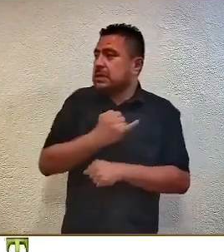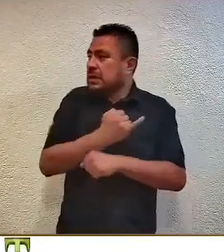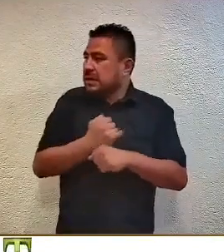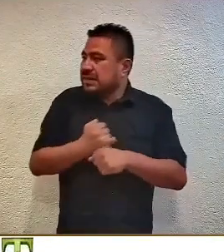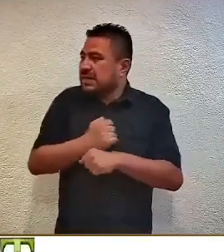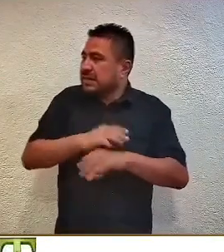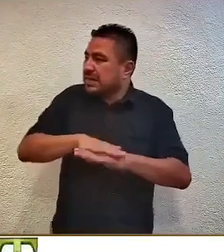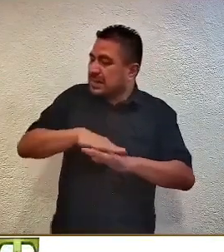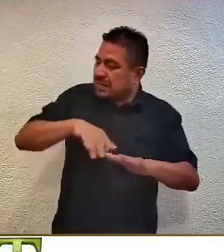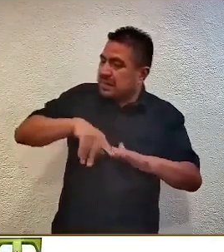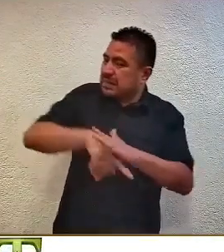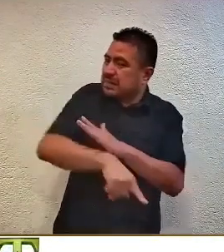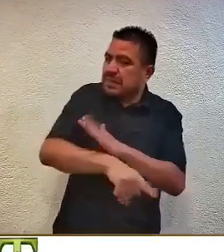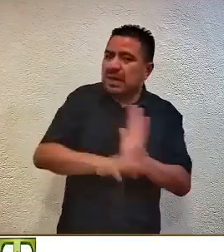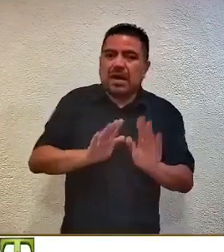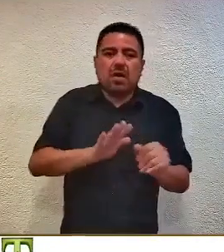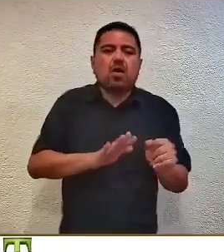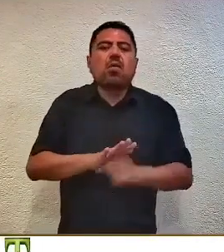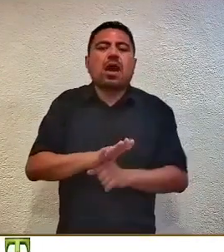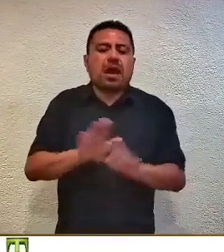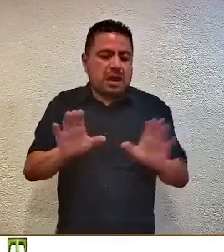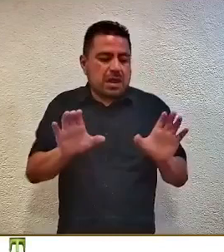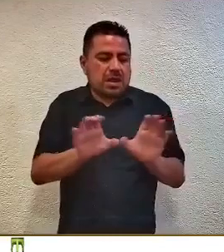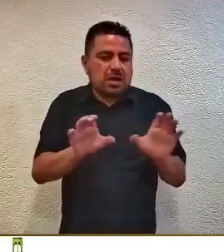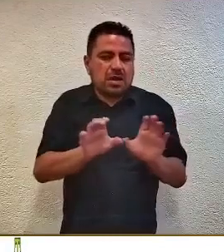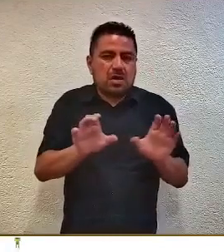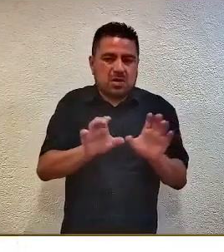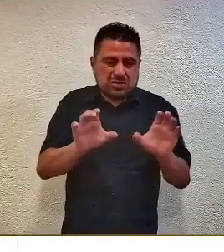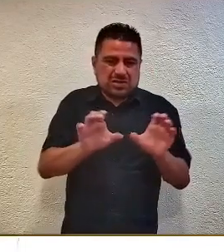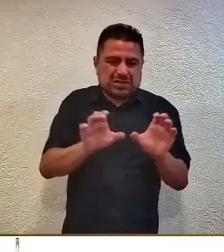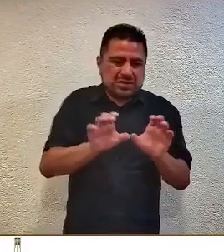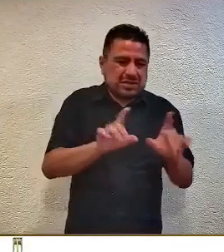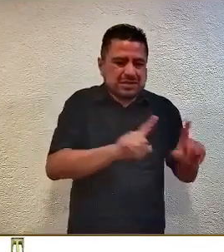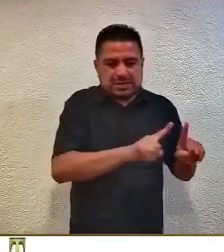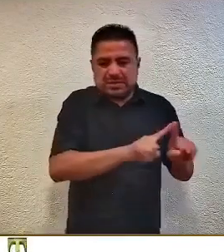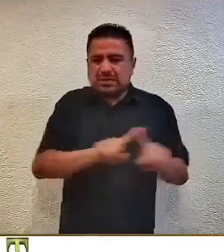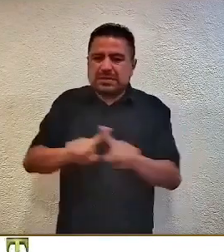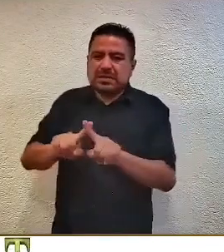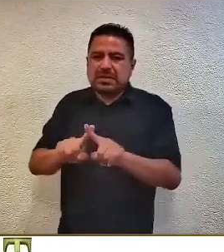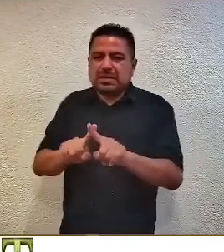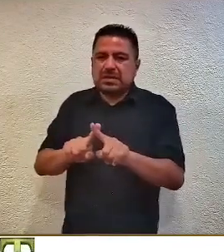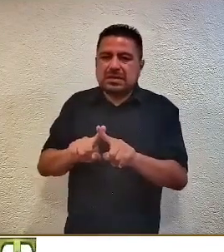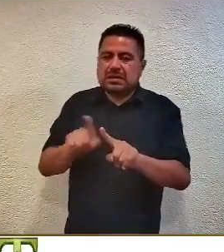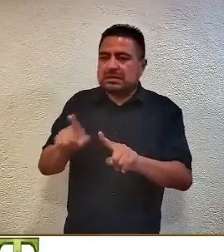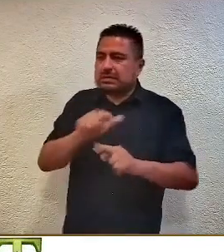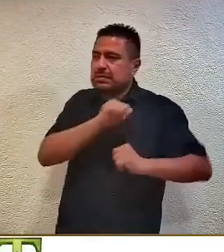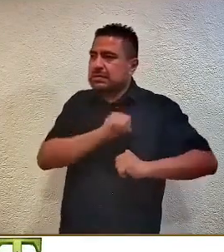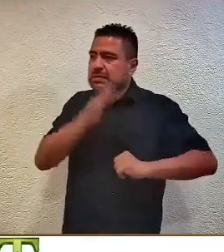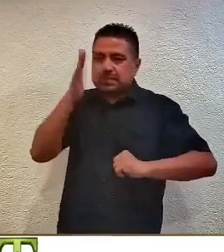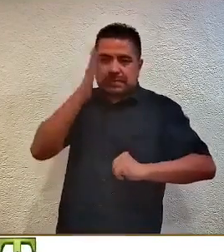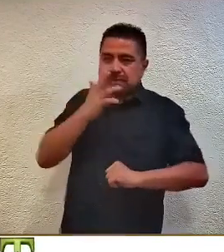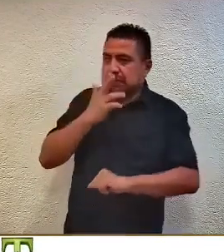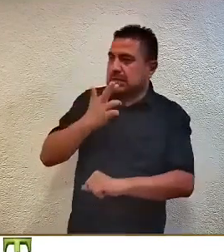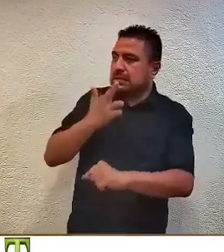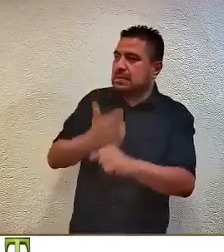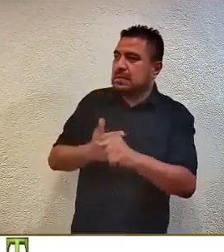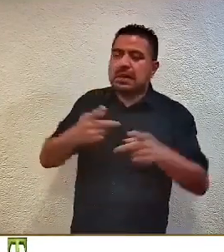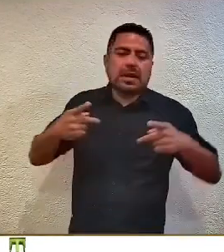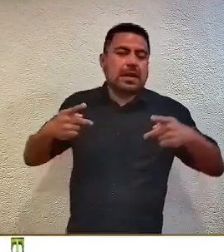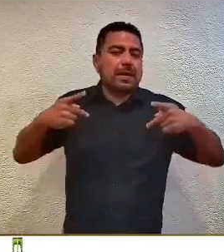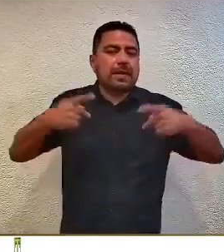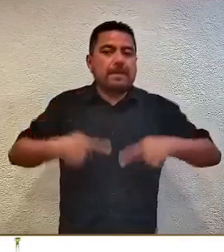analizando además las constancias que el promovente de este juicio de la